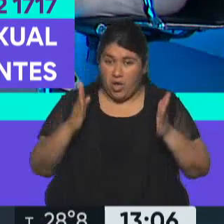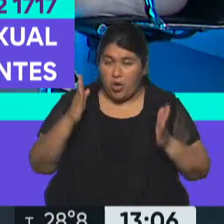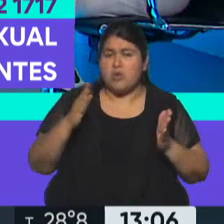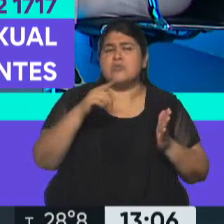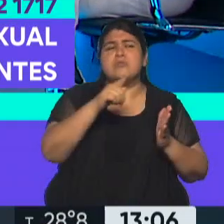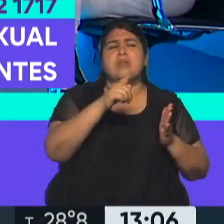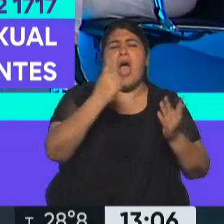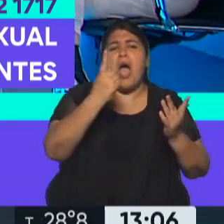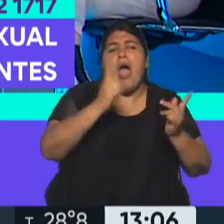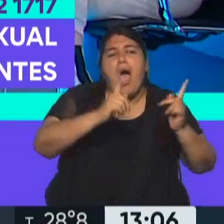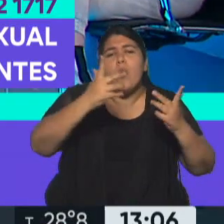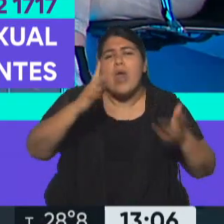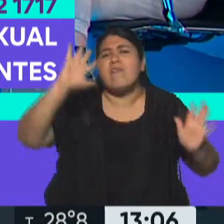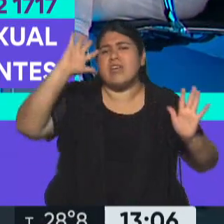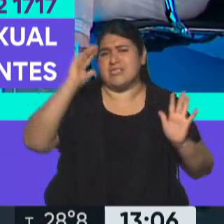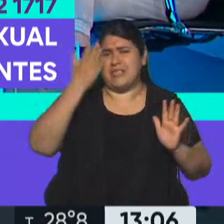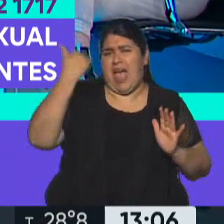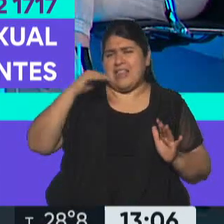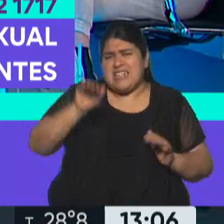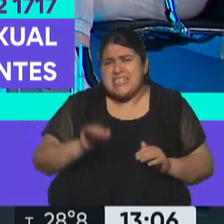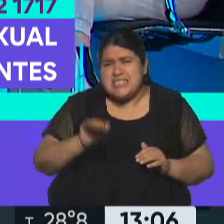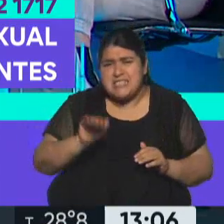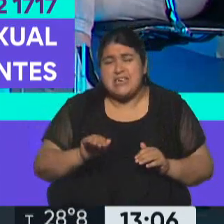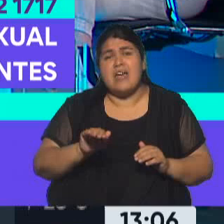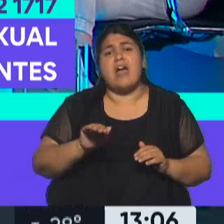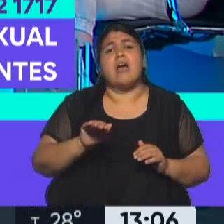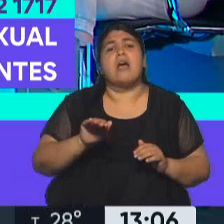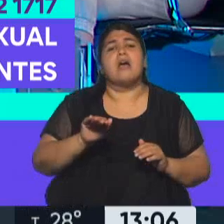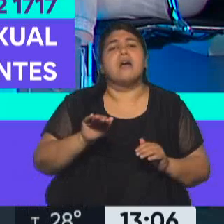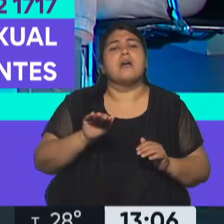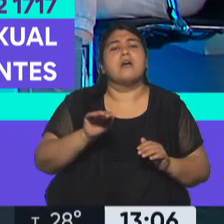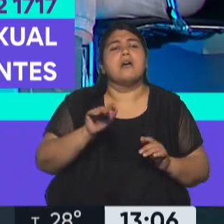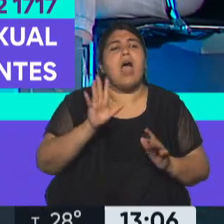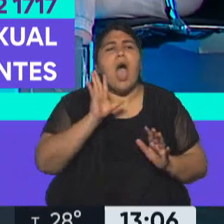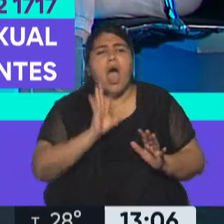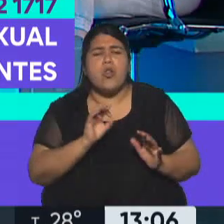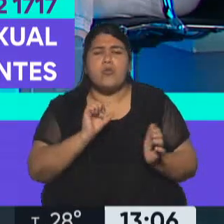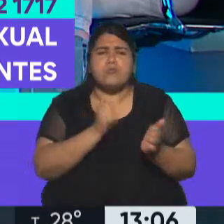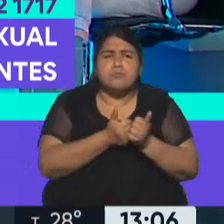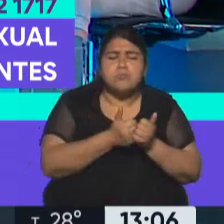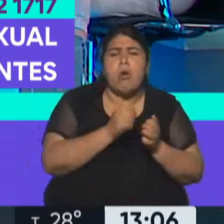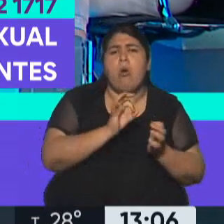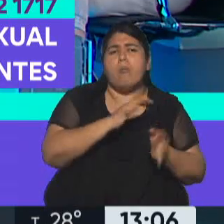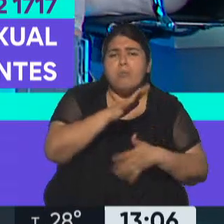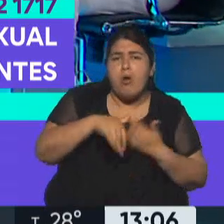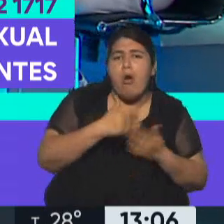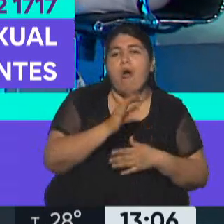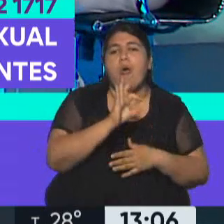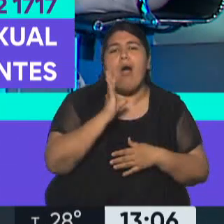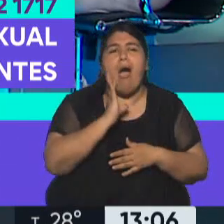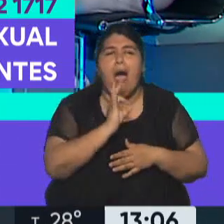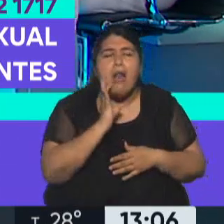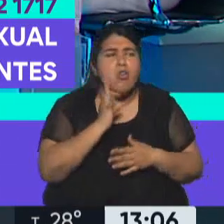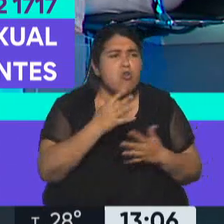si alguna vez, cuando eran pequeñas, los habían obligado a tener relaciones sexuales o realizar cualquier acto